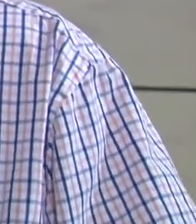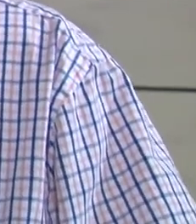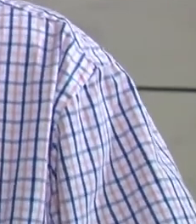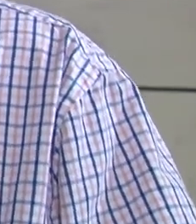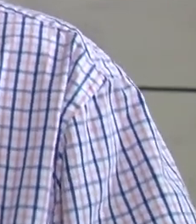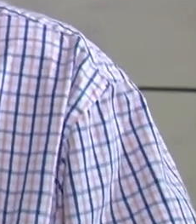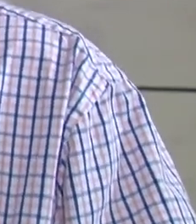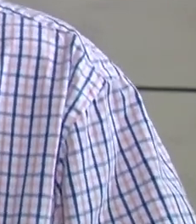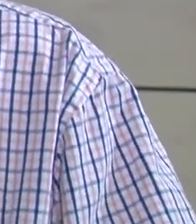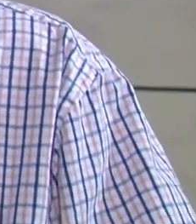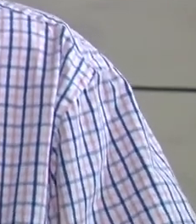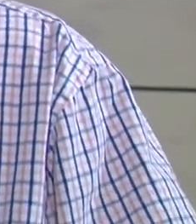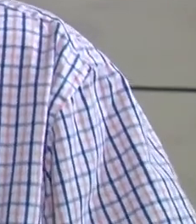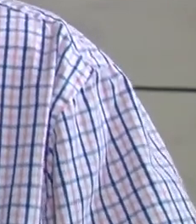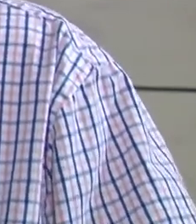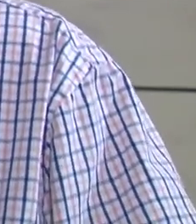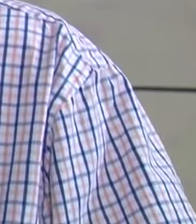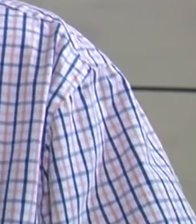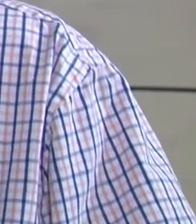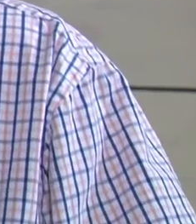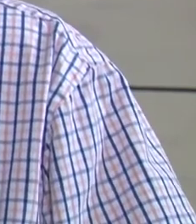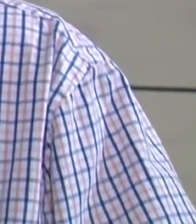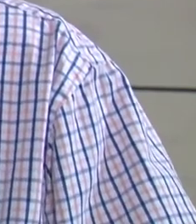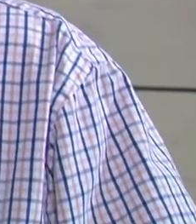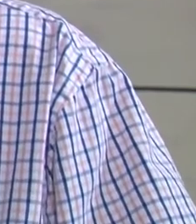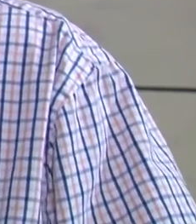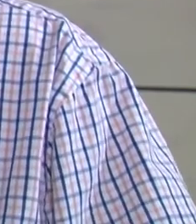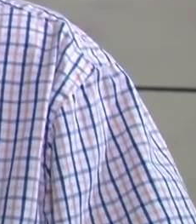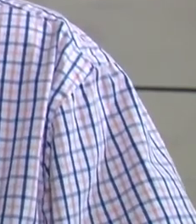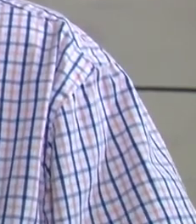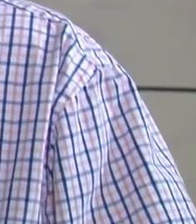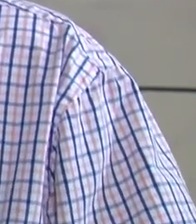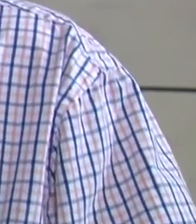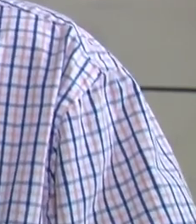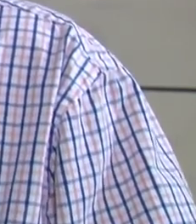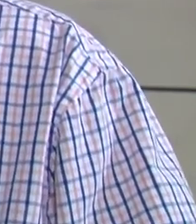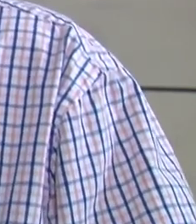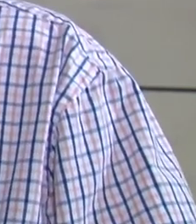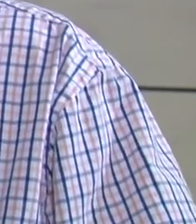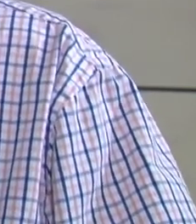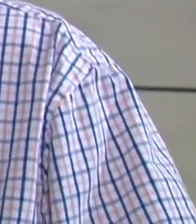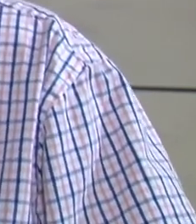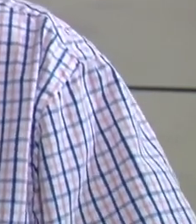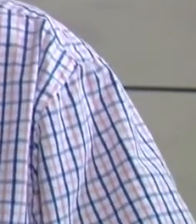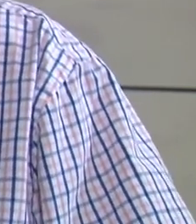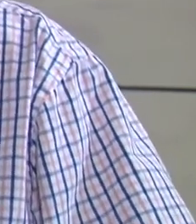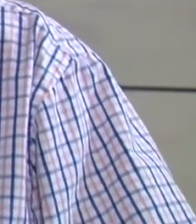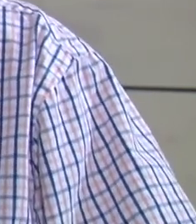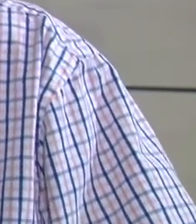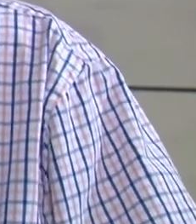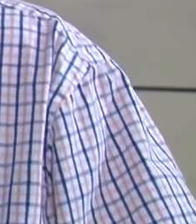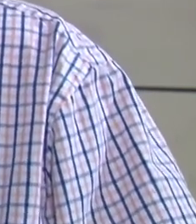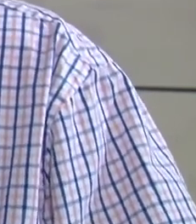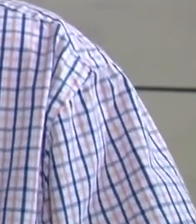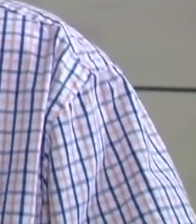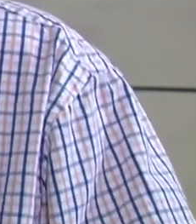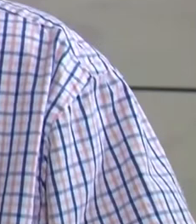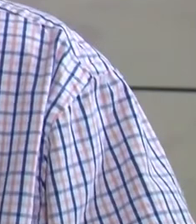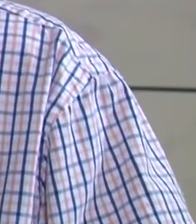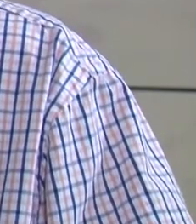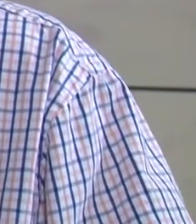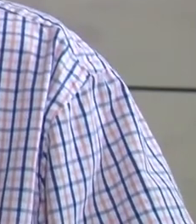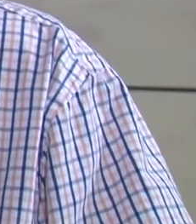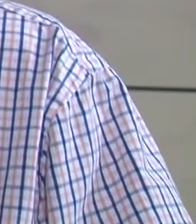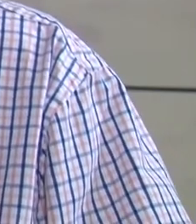las empresas, sean estas públicas o privadas, tienen que rendir cuentas. Yo creo que una enorme tarea pendiente en la cual las